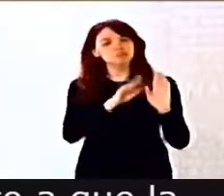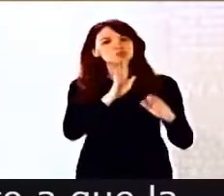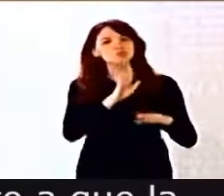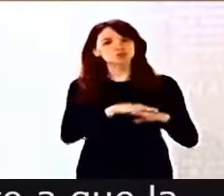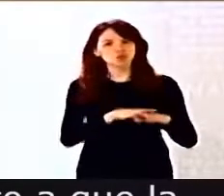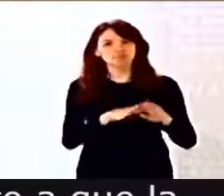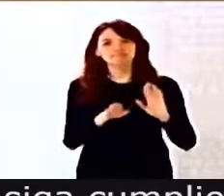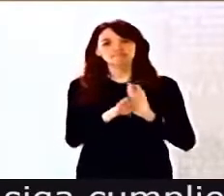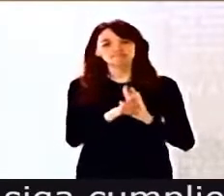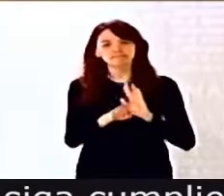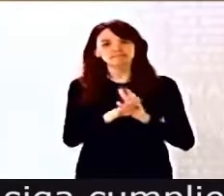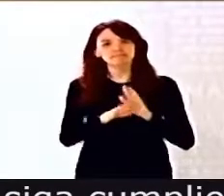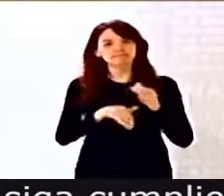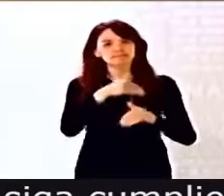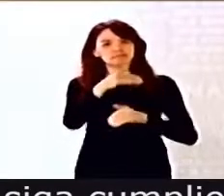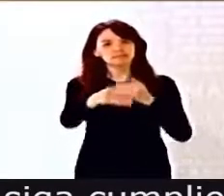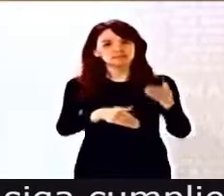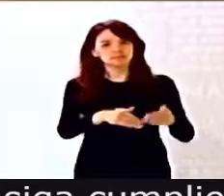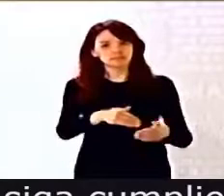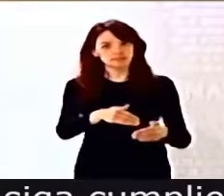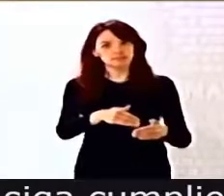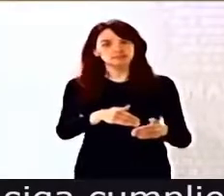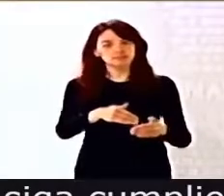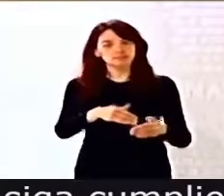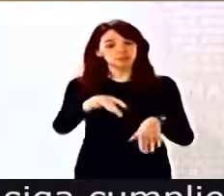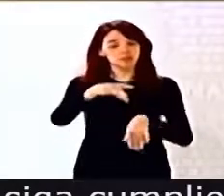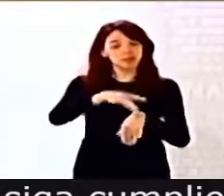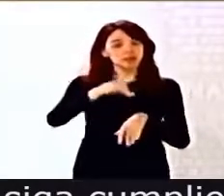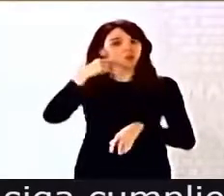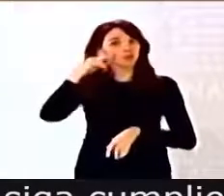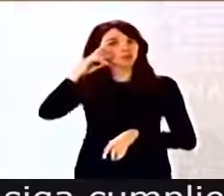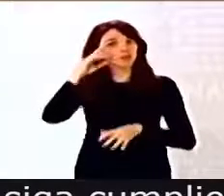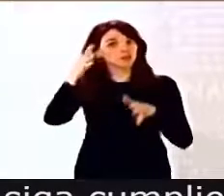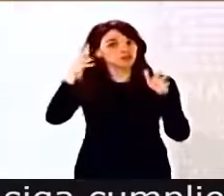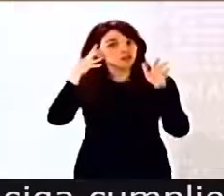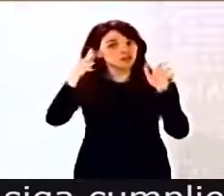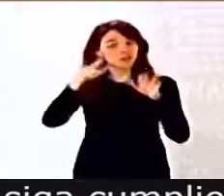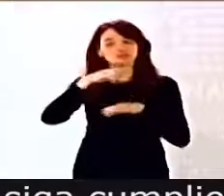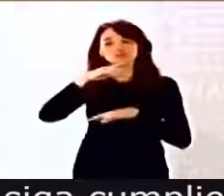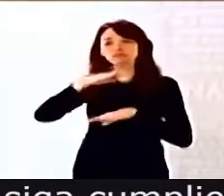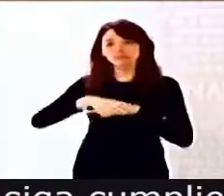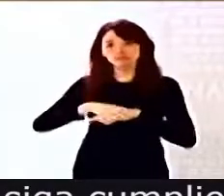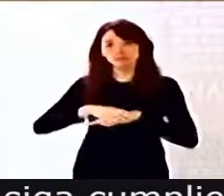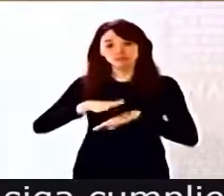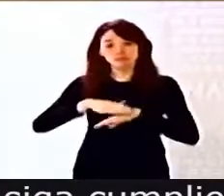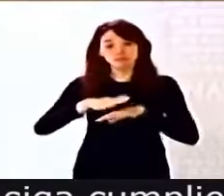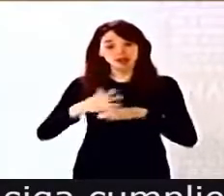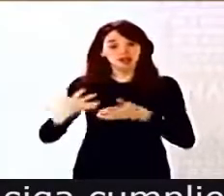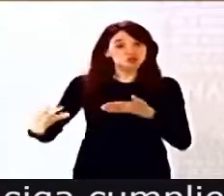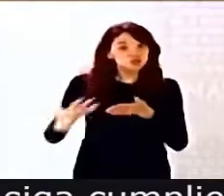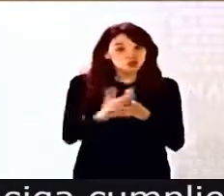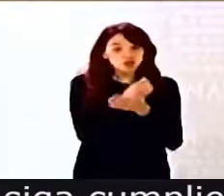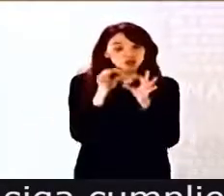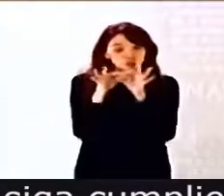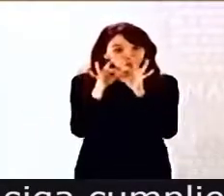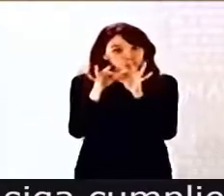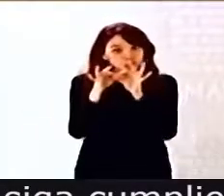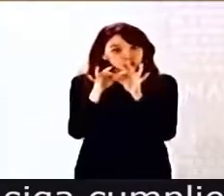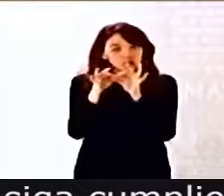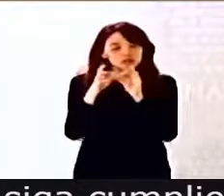las recomendaciones de las autoridades sanitarias para que juntos, entre todos, podamos